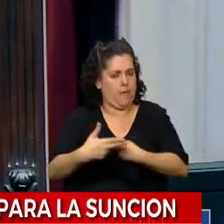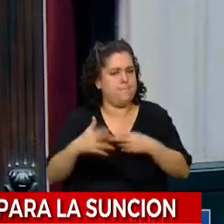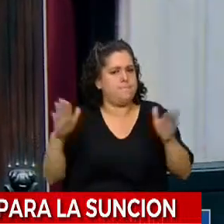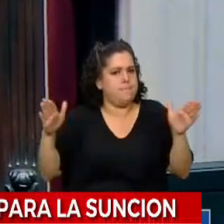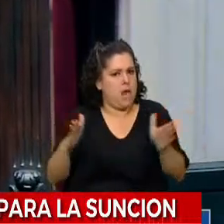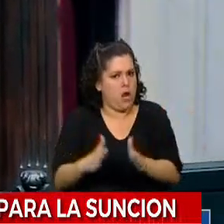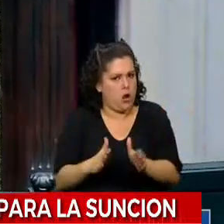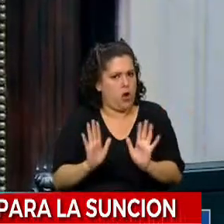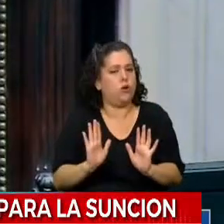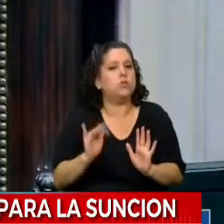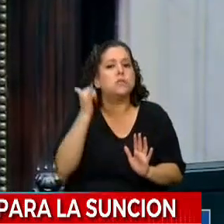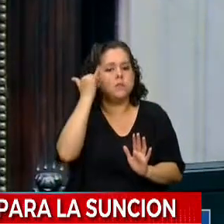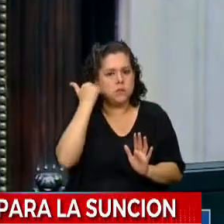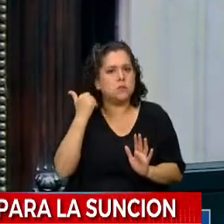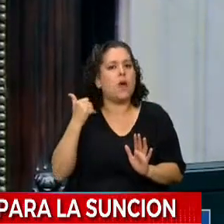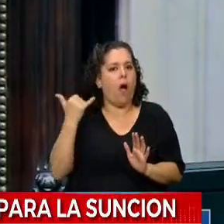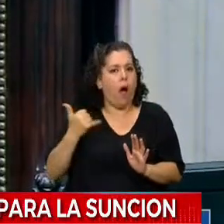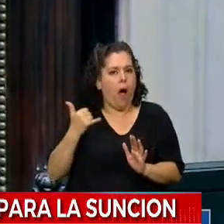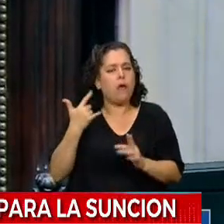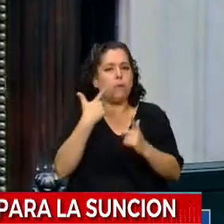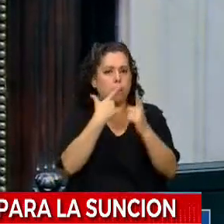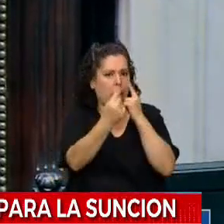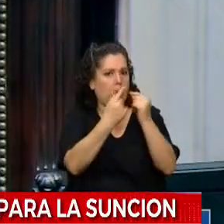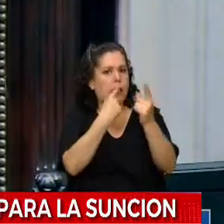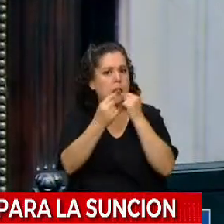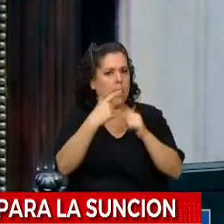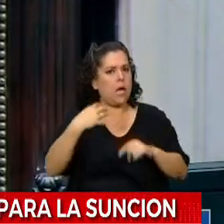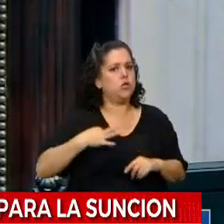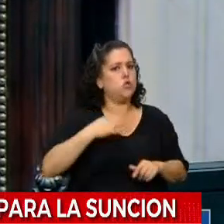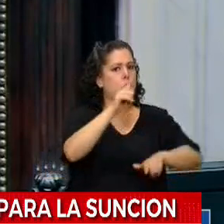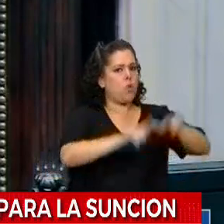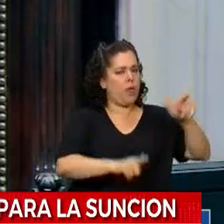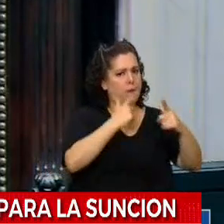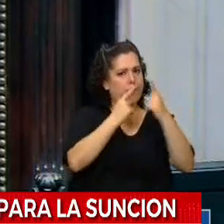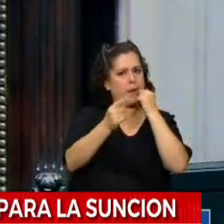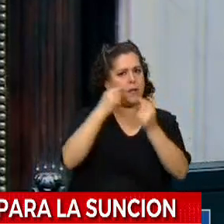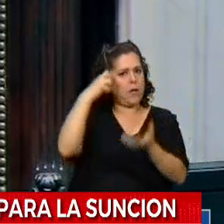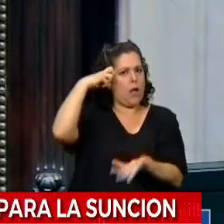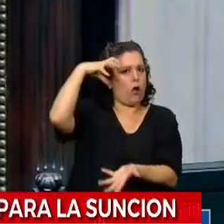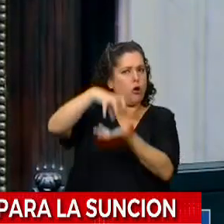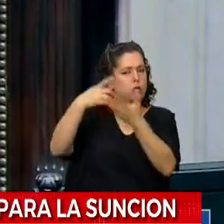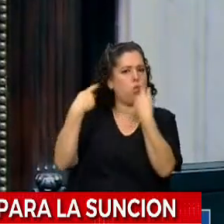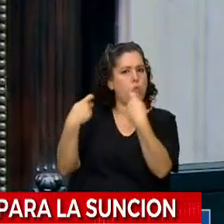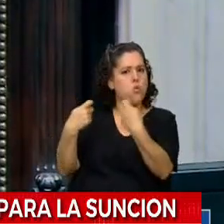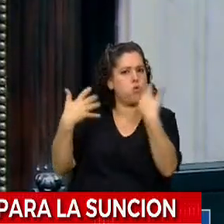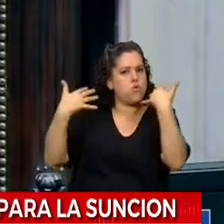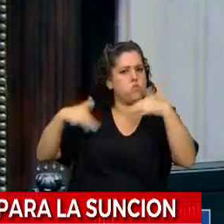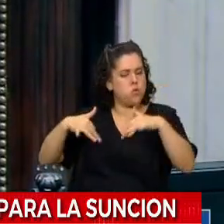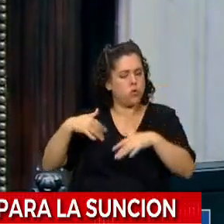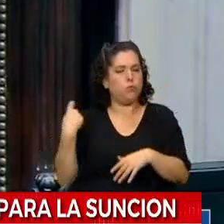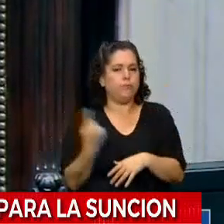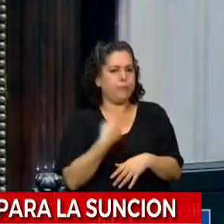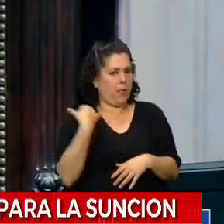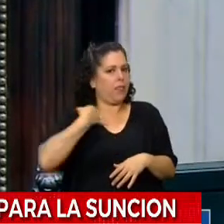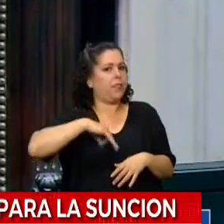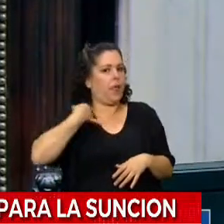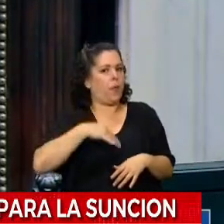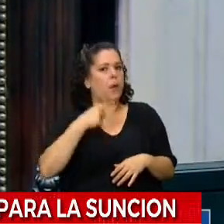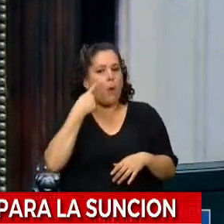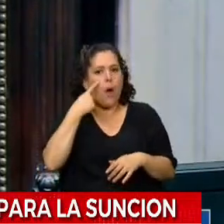motivando rigurosas y justas críticas de todos los ciudadanos, para lo cual tendremos que desmontar